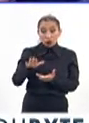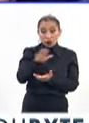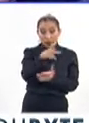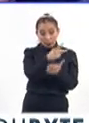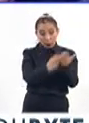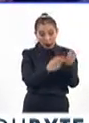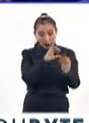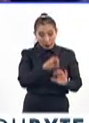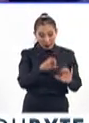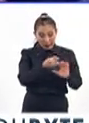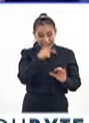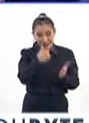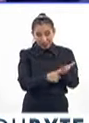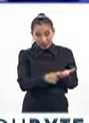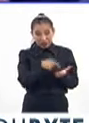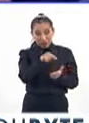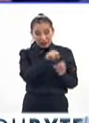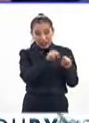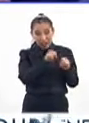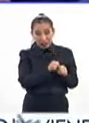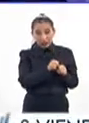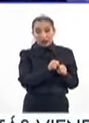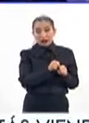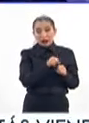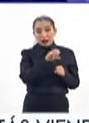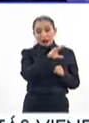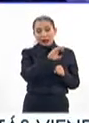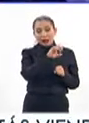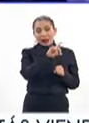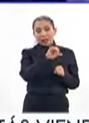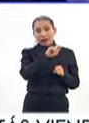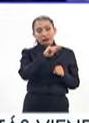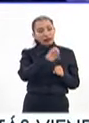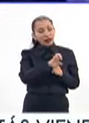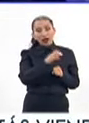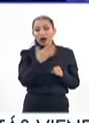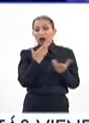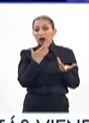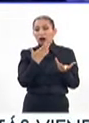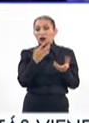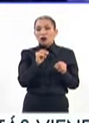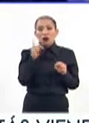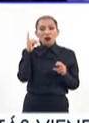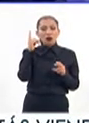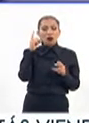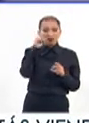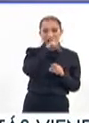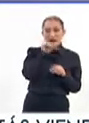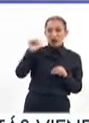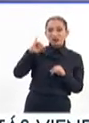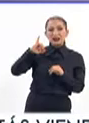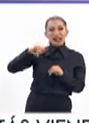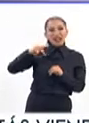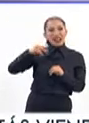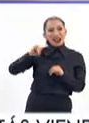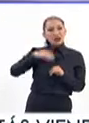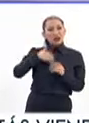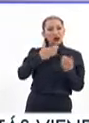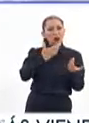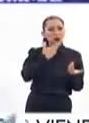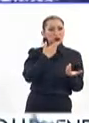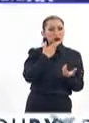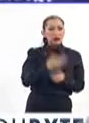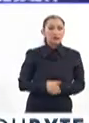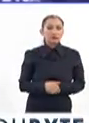los programas que se obtienen dentro del aula de CEDETEC no tienen el complejo que regularmente los ingenieros civiles